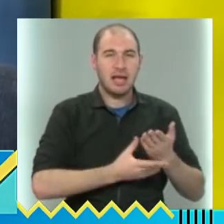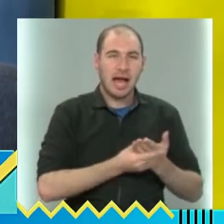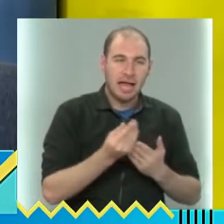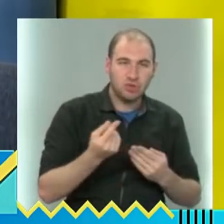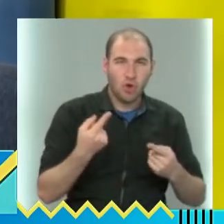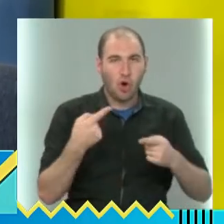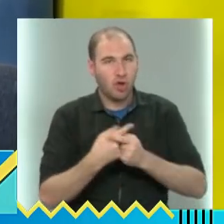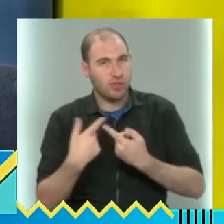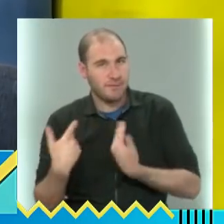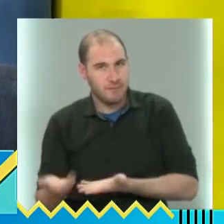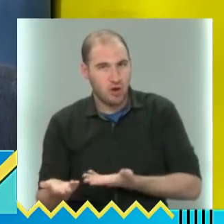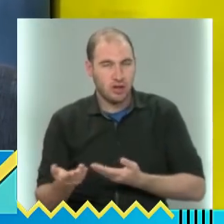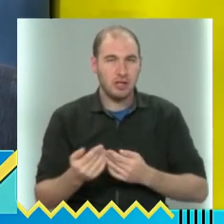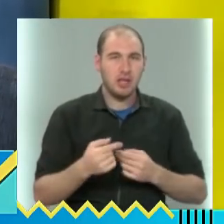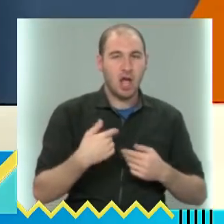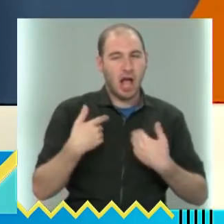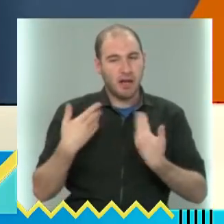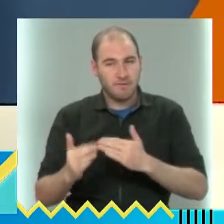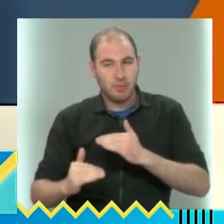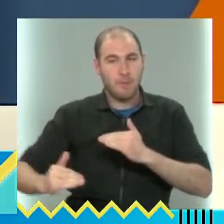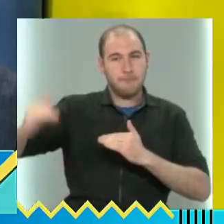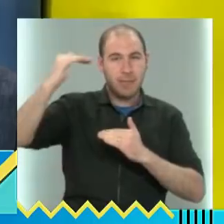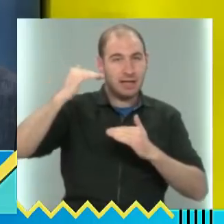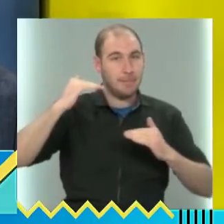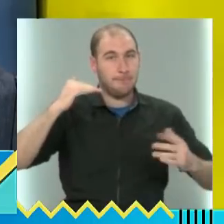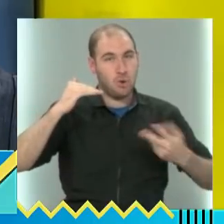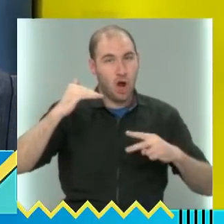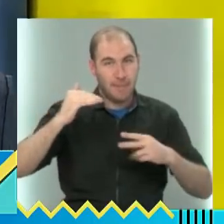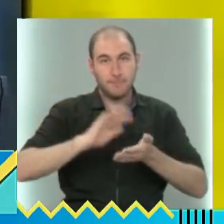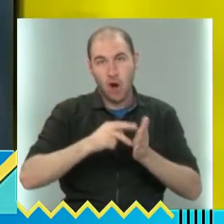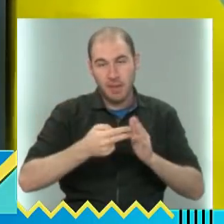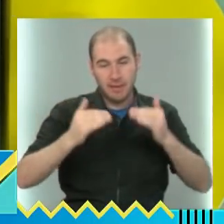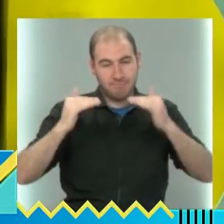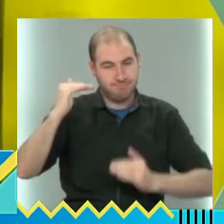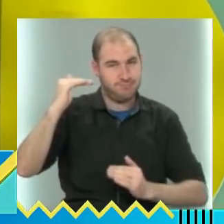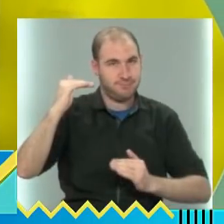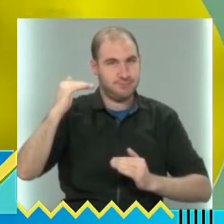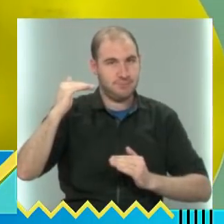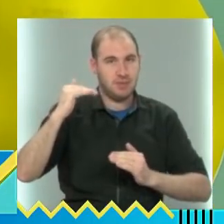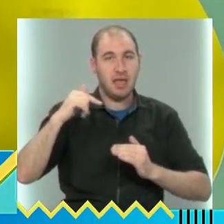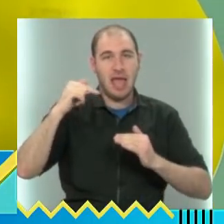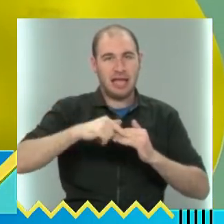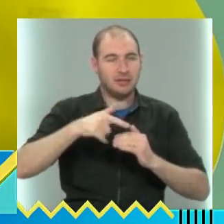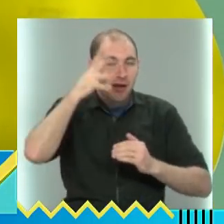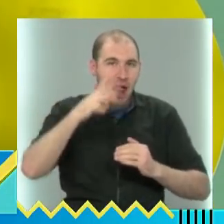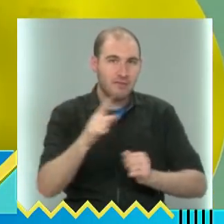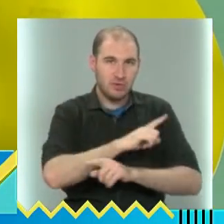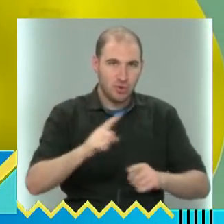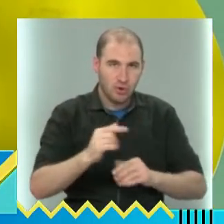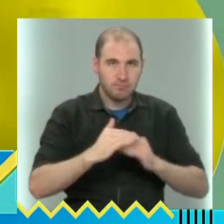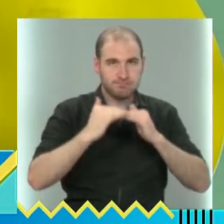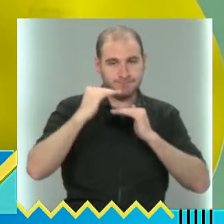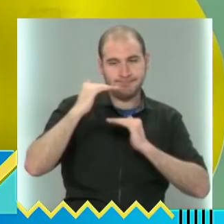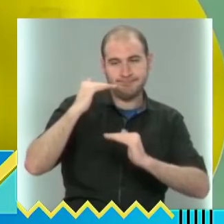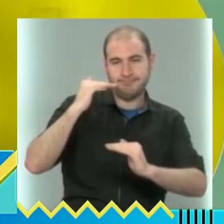versus beneficio. Cuando los beneficios superan los costos y los costos no son tremendos y se